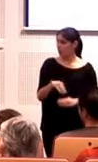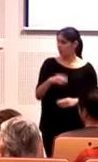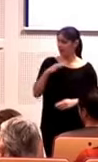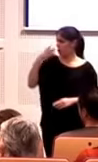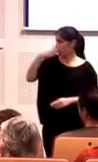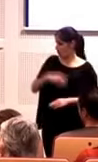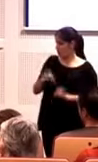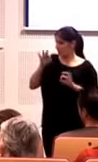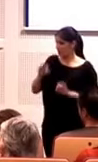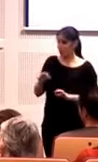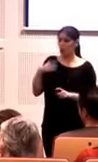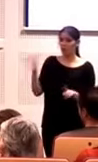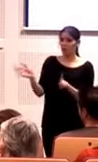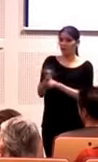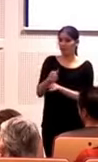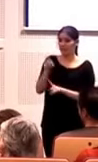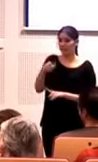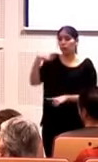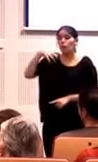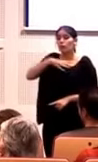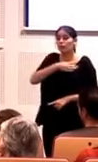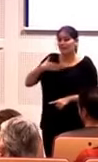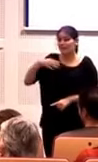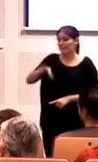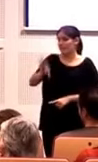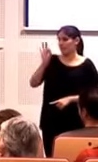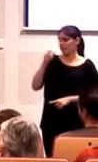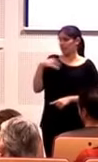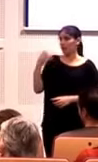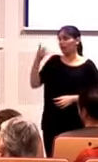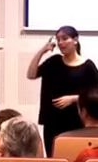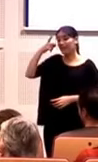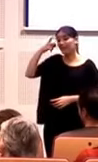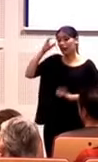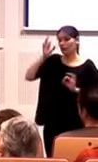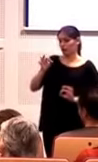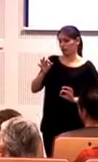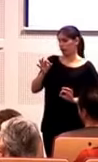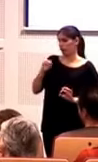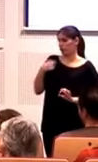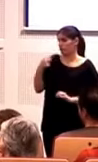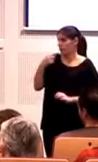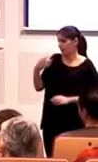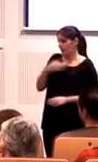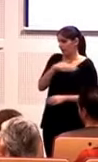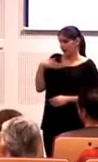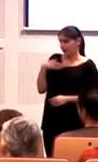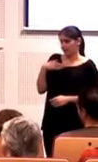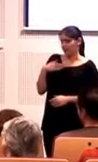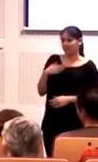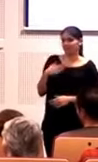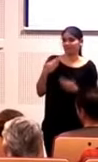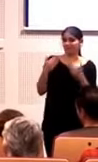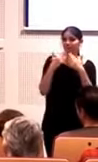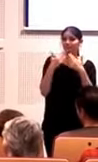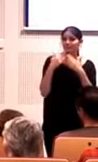vas a encontrar un compañero, además el que tú quieras, pero créetelo. Y yo es lo único que te quería decir.